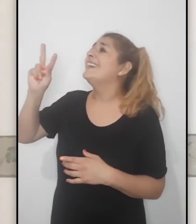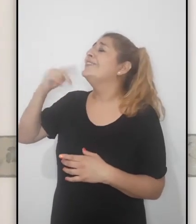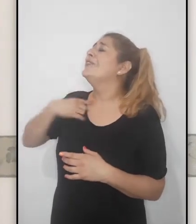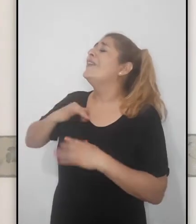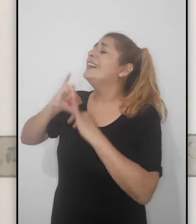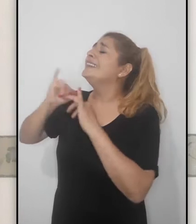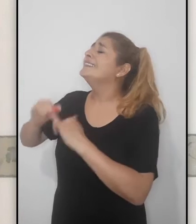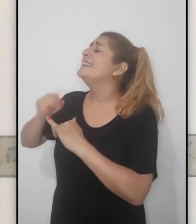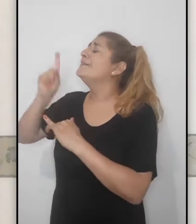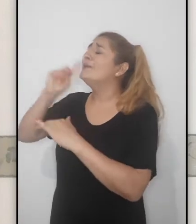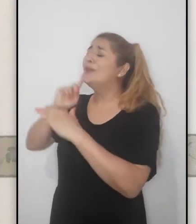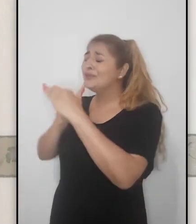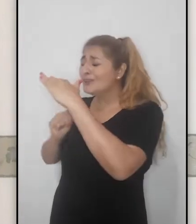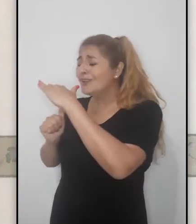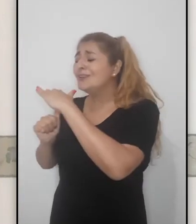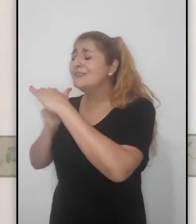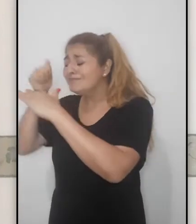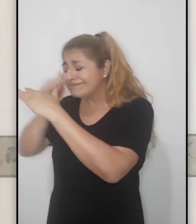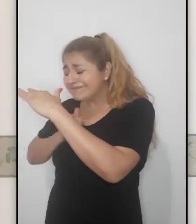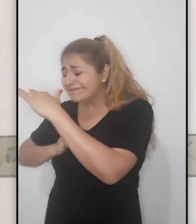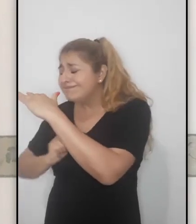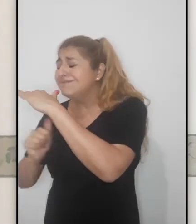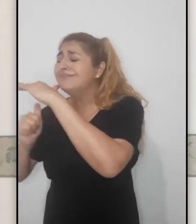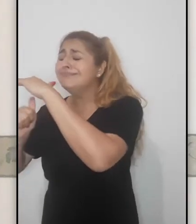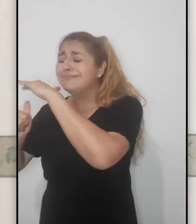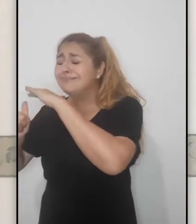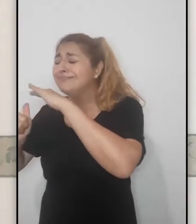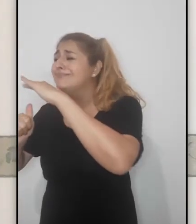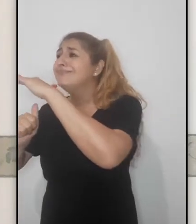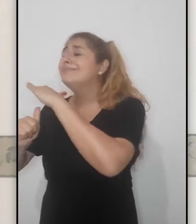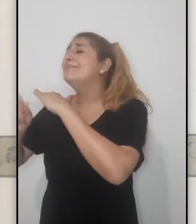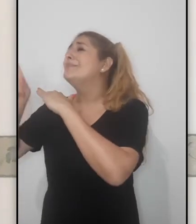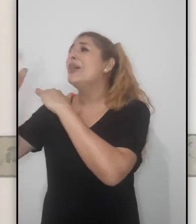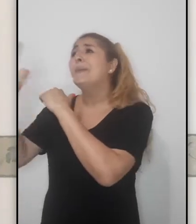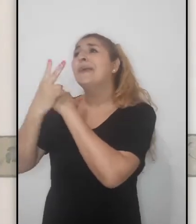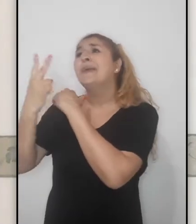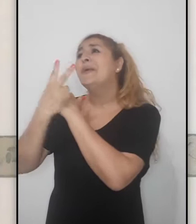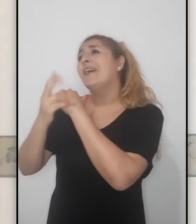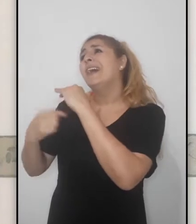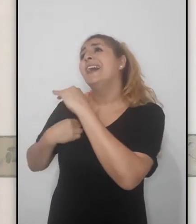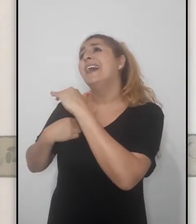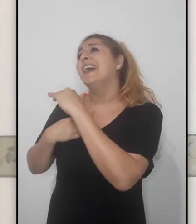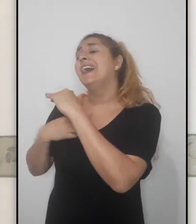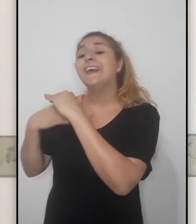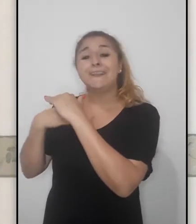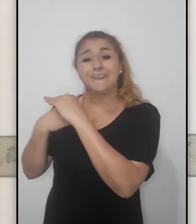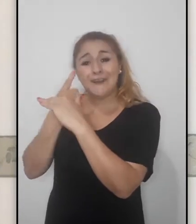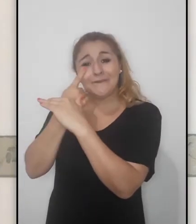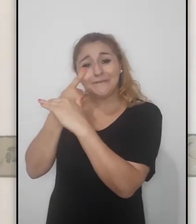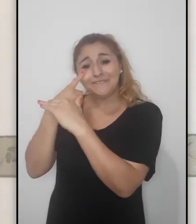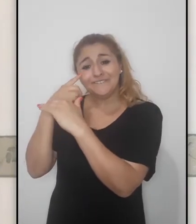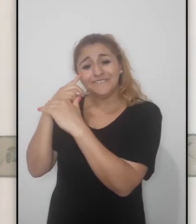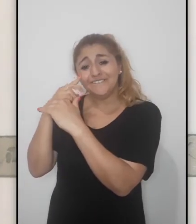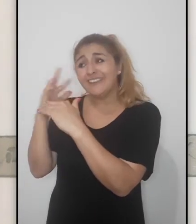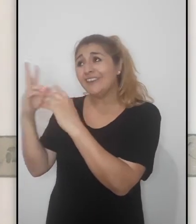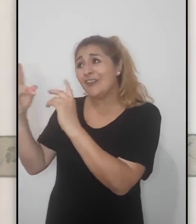trayecto un camino comienza un camino de corrigiendo no no pero ya en el camino correcto de ir arrepintiéndonos